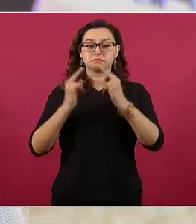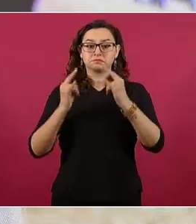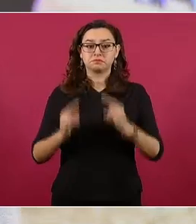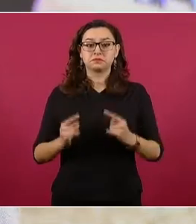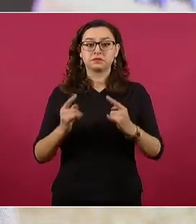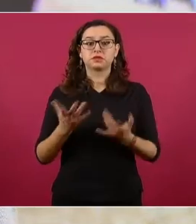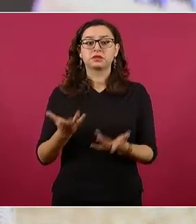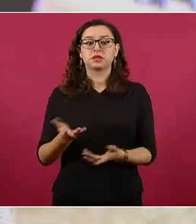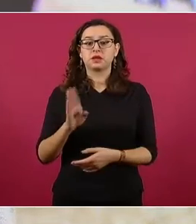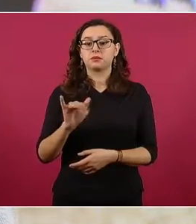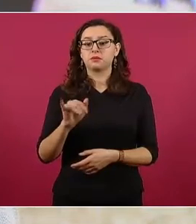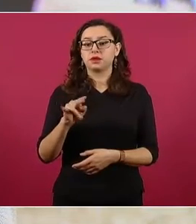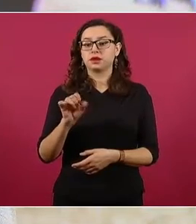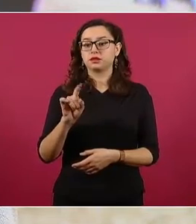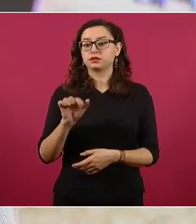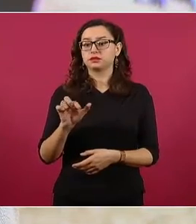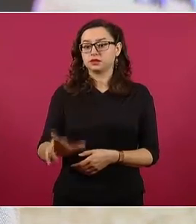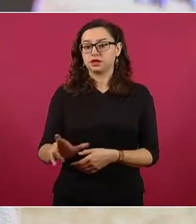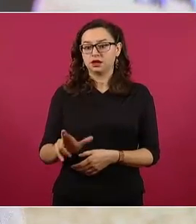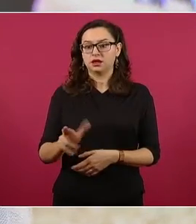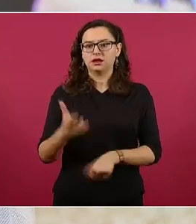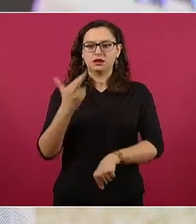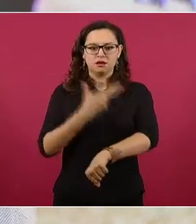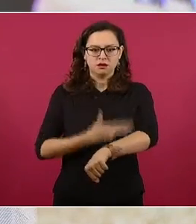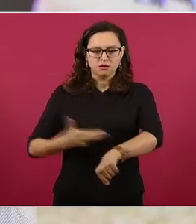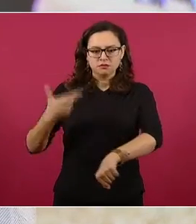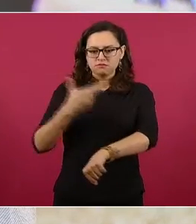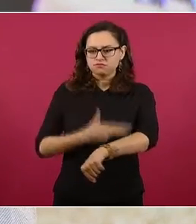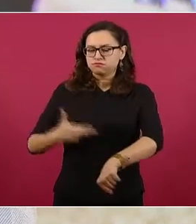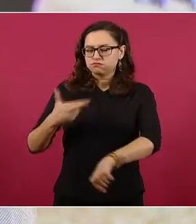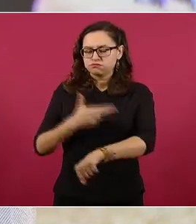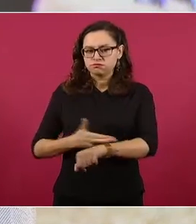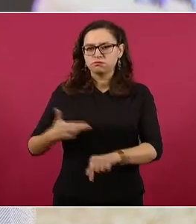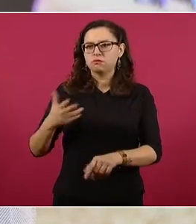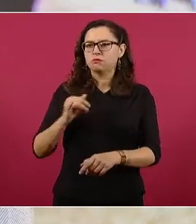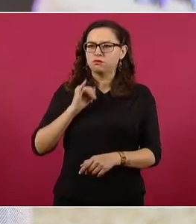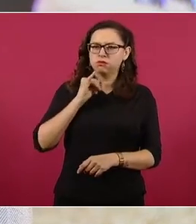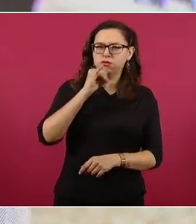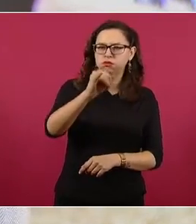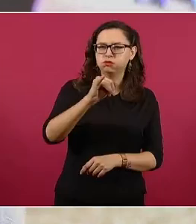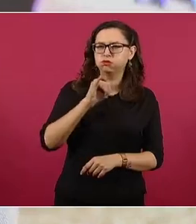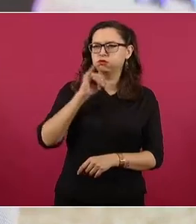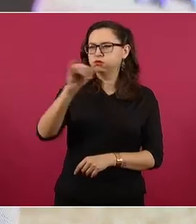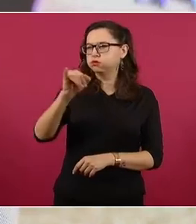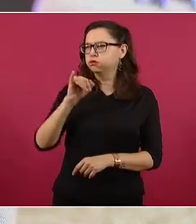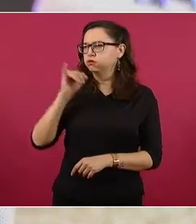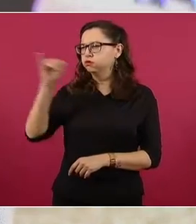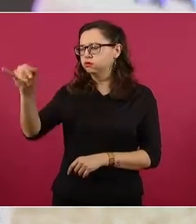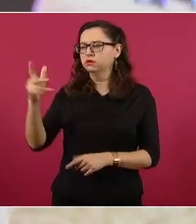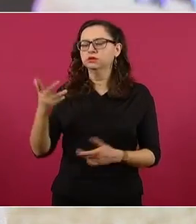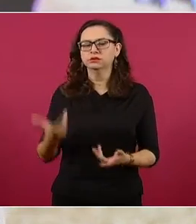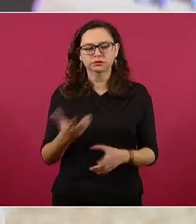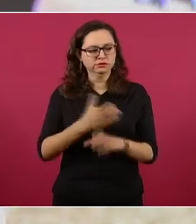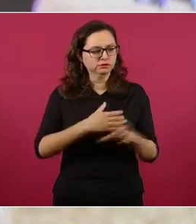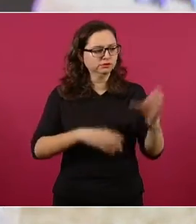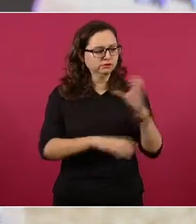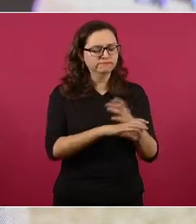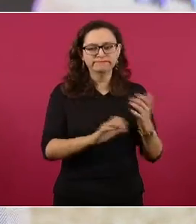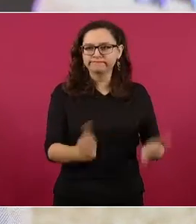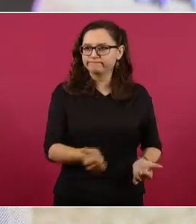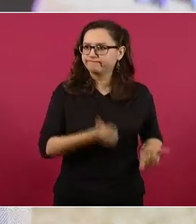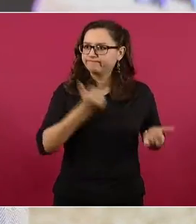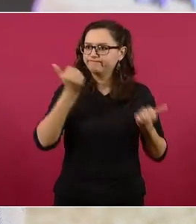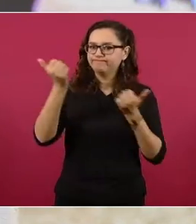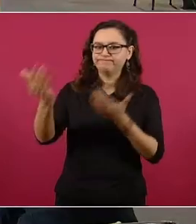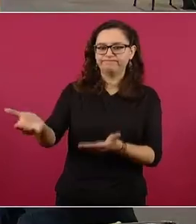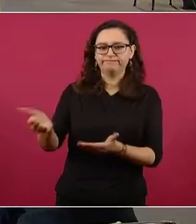Bienestar, realicen acciones para llegar estos bienes, para hacer llegar estos bienes a